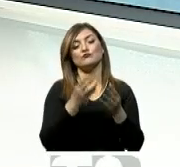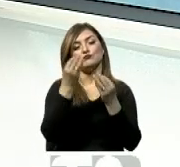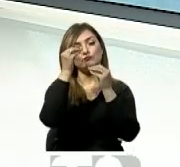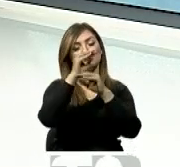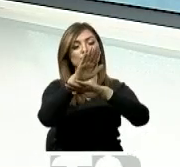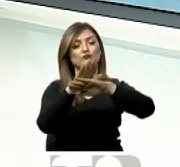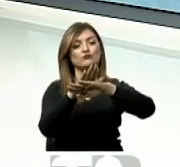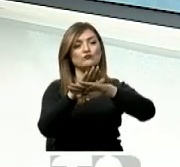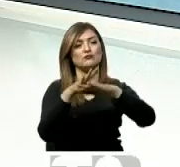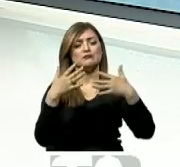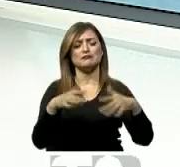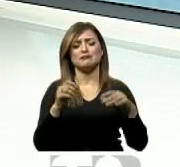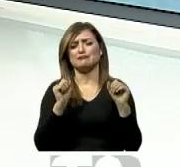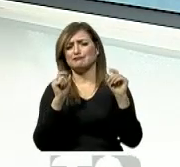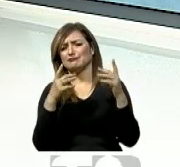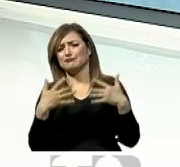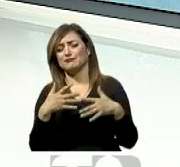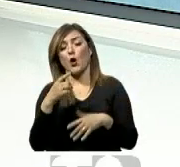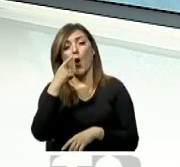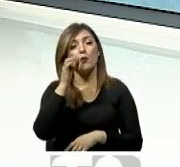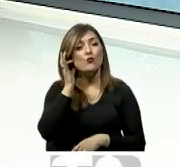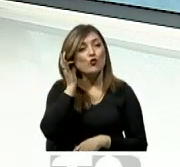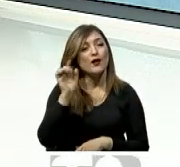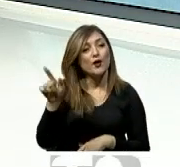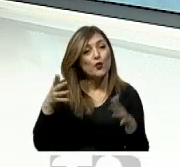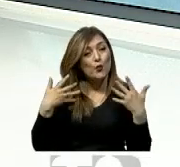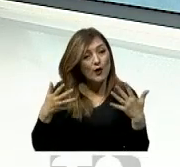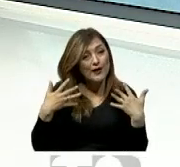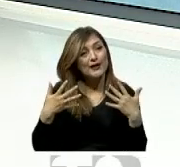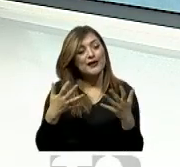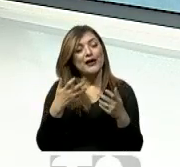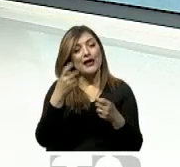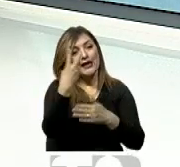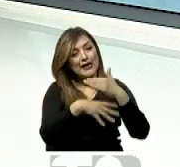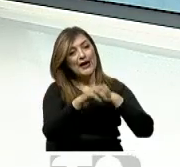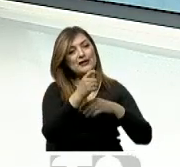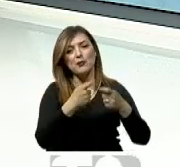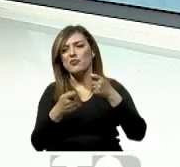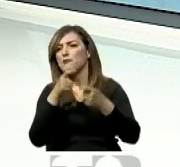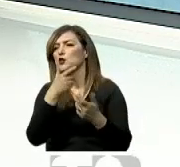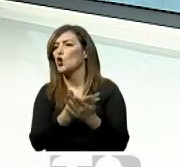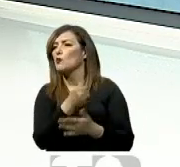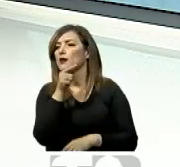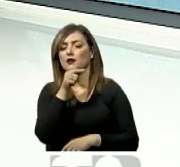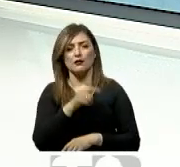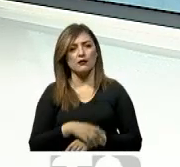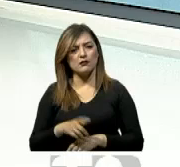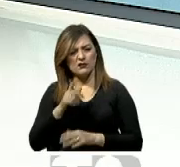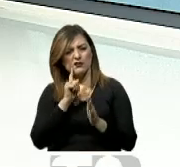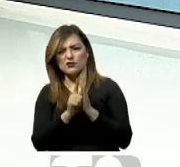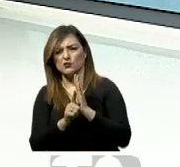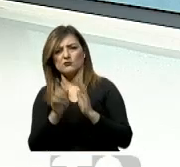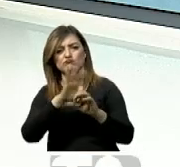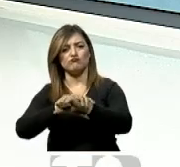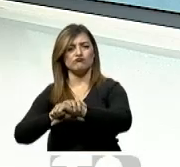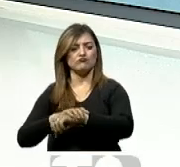contamos sobre un hecho insólito. Una pareja pretendía vender a sus hijas mediante redes sociales. Gracias a una denuncia, los ciudadanos